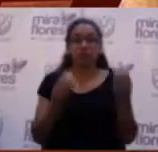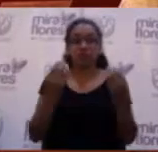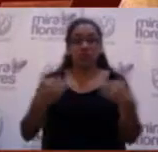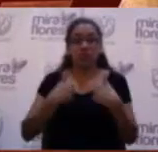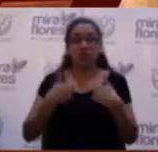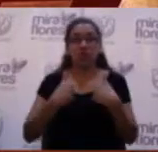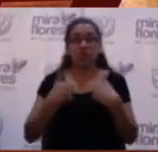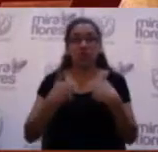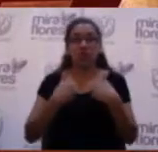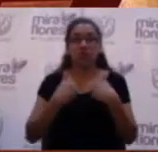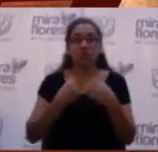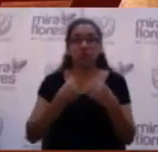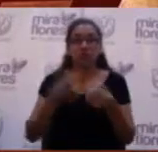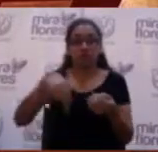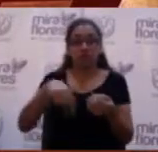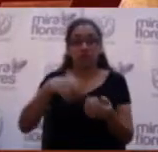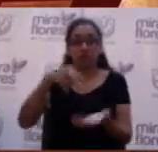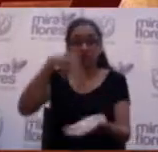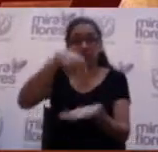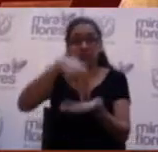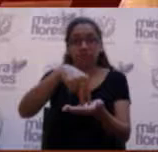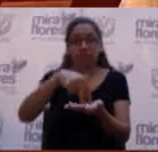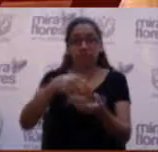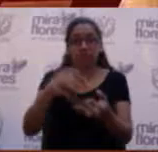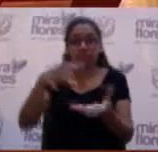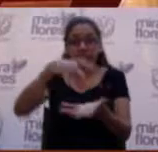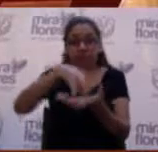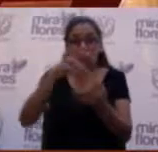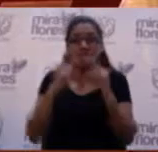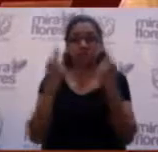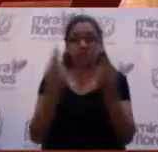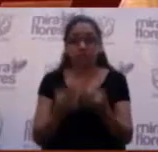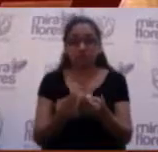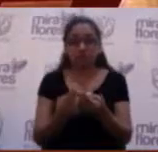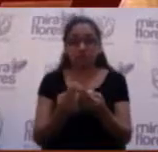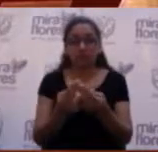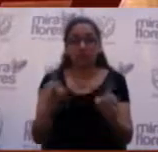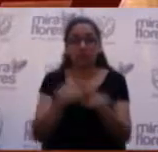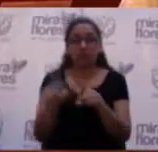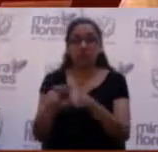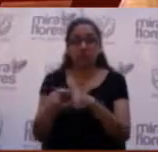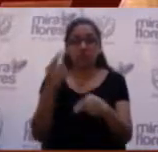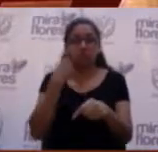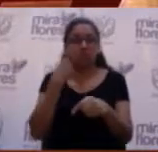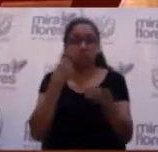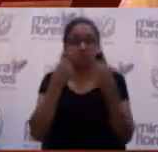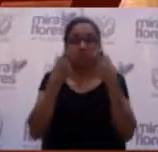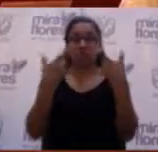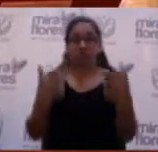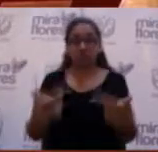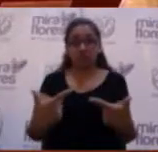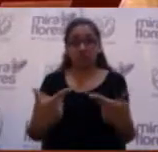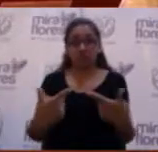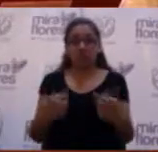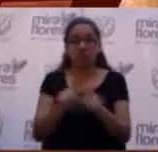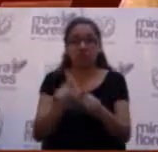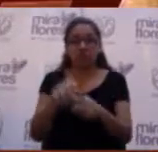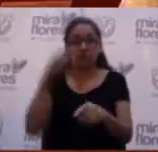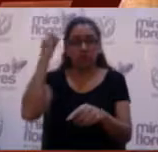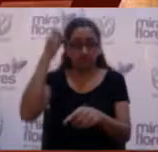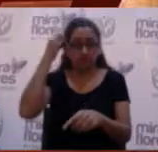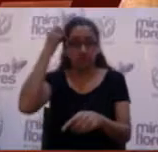actividades centrales donde damos nosotros una suerte de reconocimiento o de repensar en las